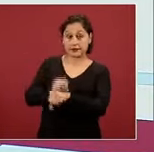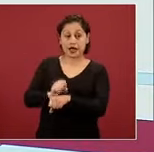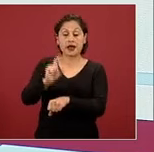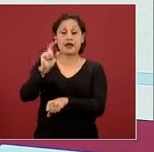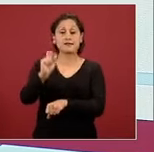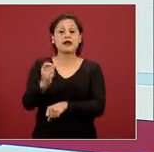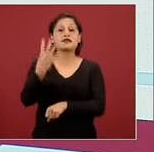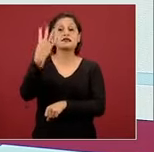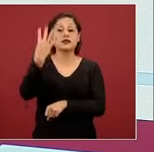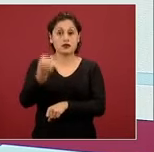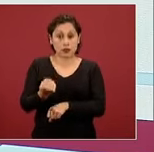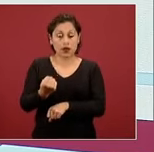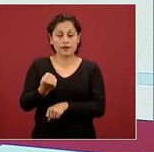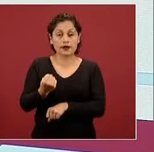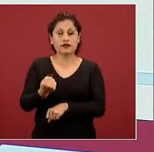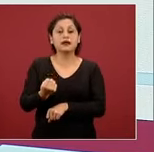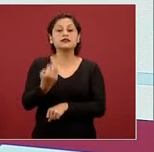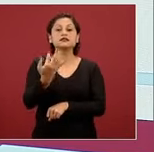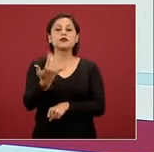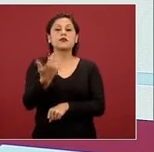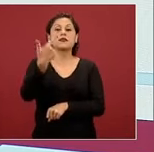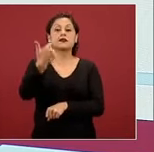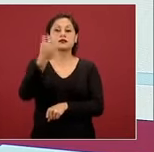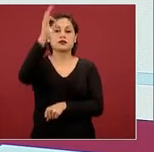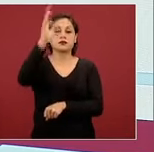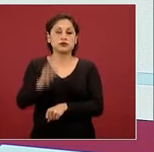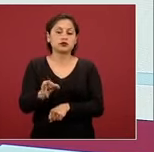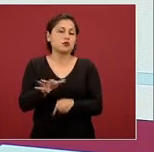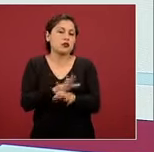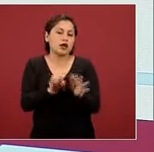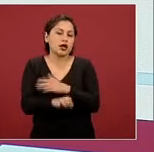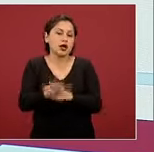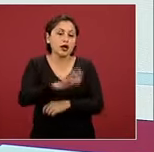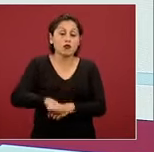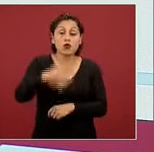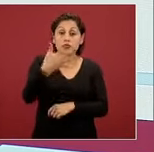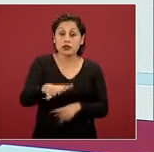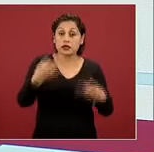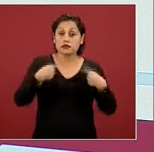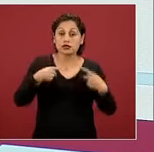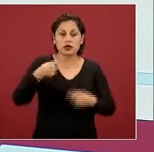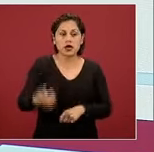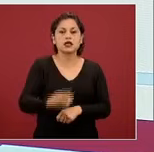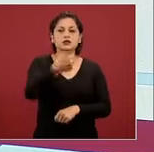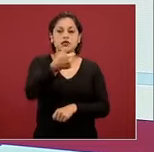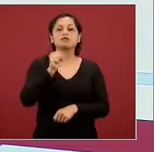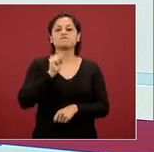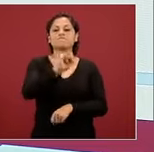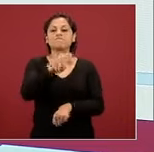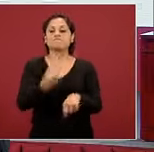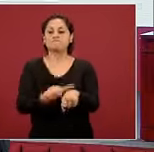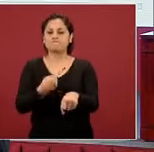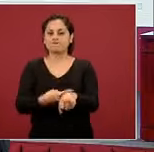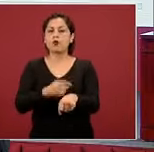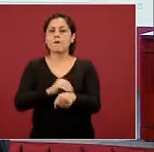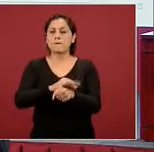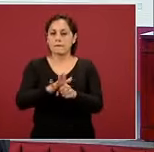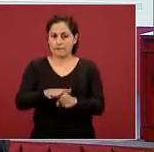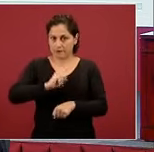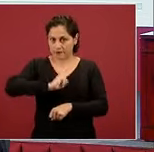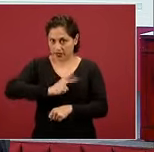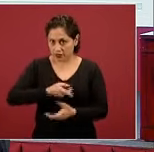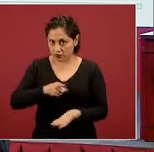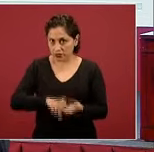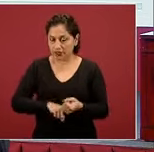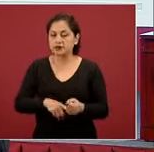la epidemia, 57%, casi 6 de cada 10 tenían el virus. Hoy tenemos menos de 4